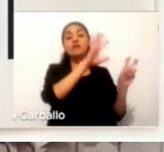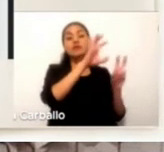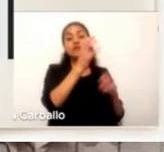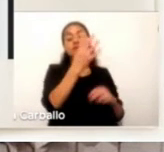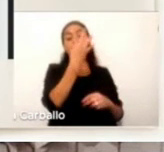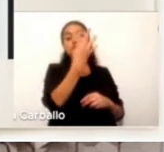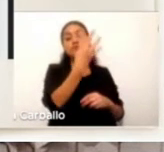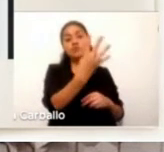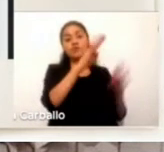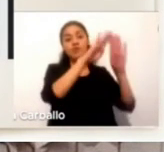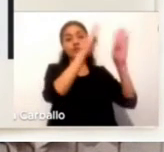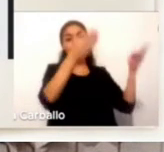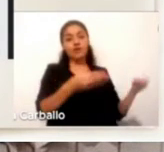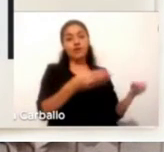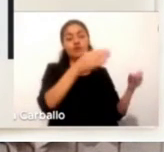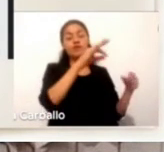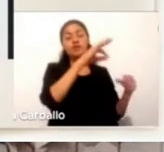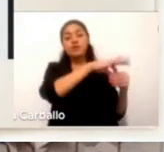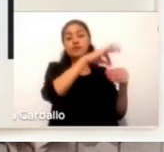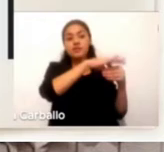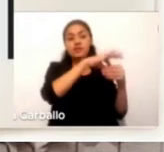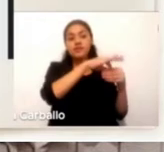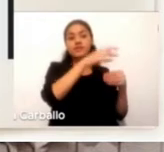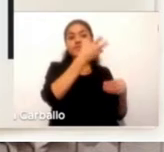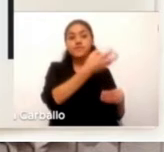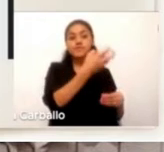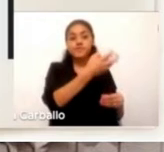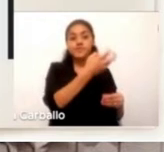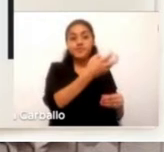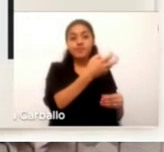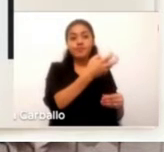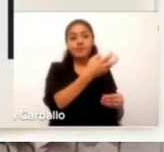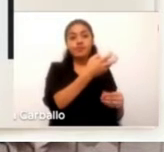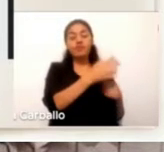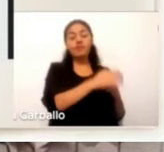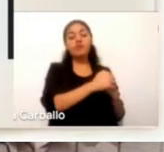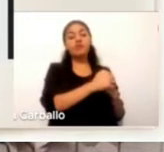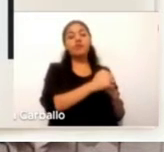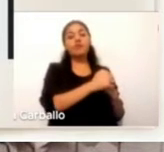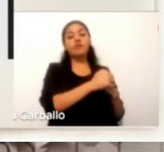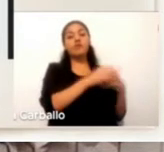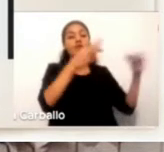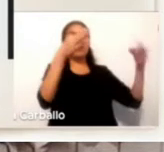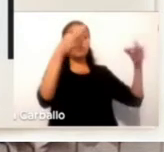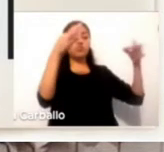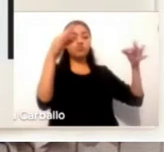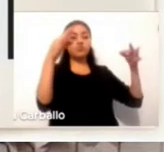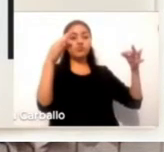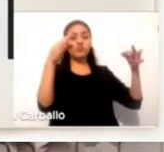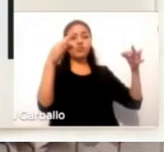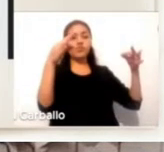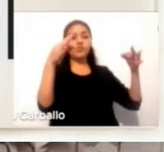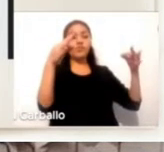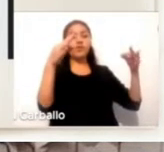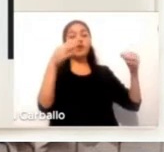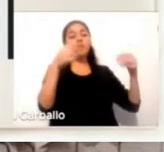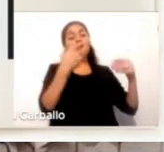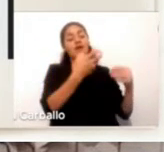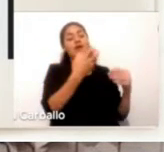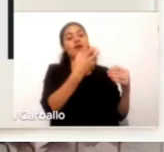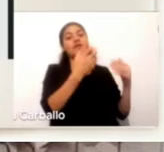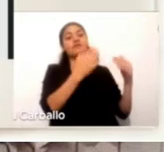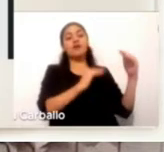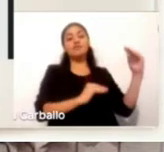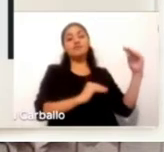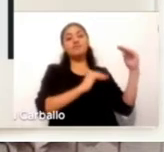declarar la inoperancia del agravio, toda vez que los errores asentados en las actas de escrutinio y cómputo quedaron superados en virtud del